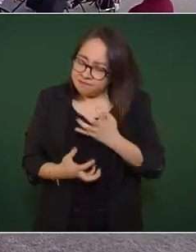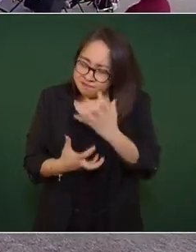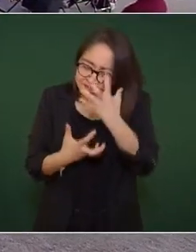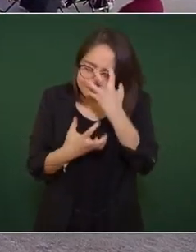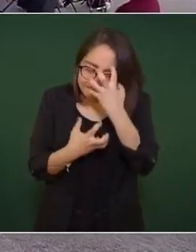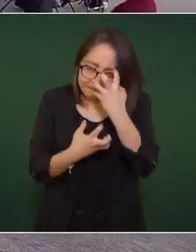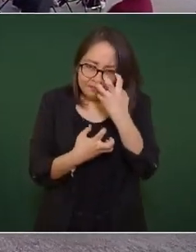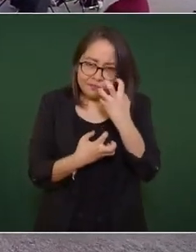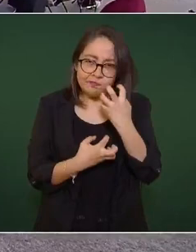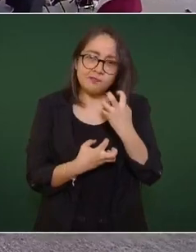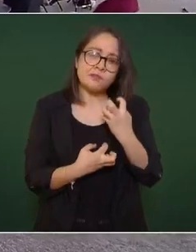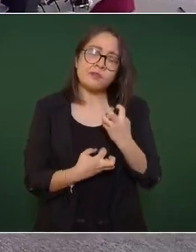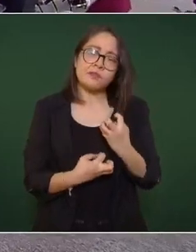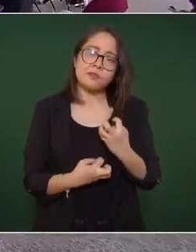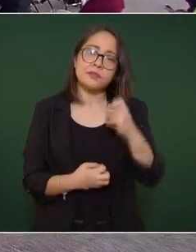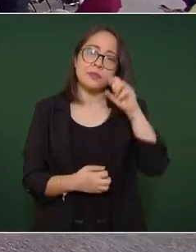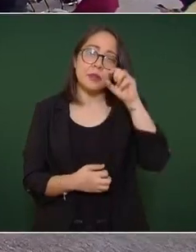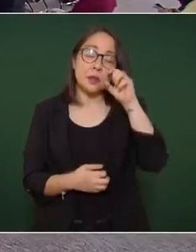Porque,